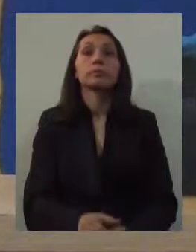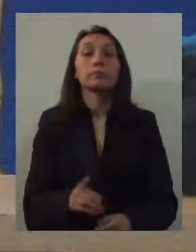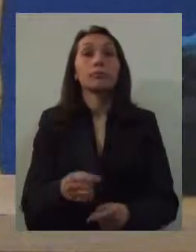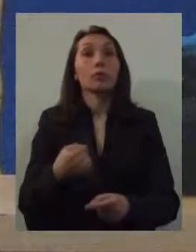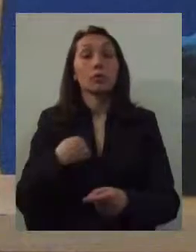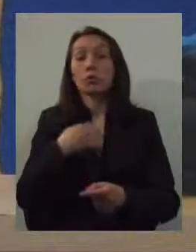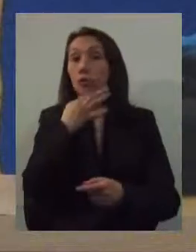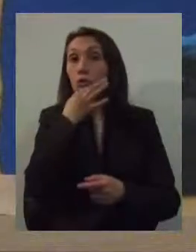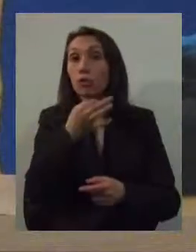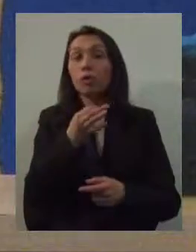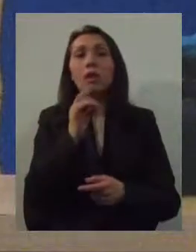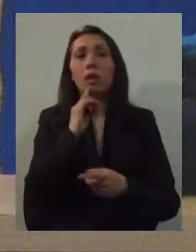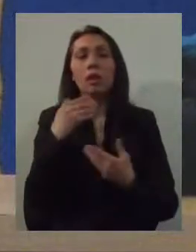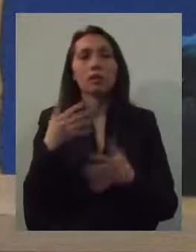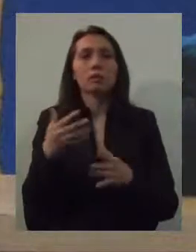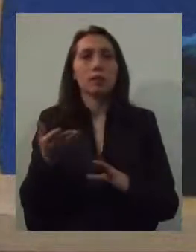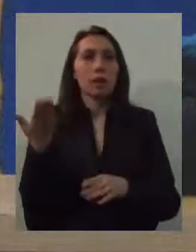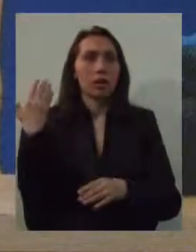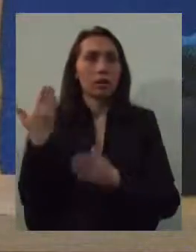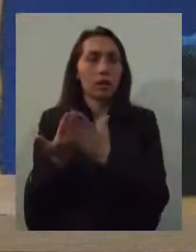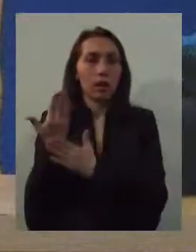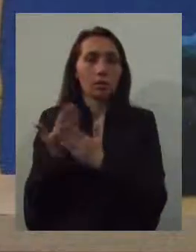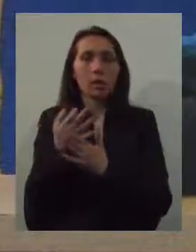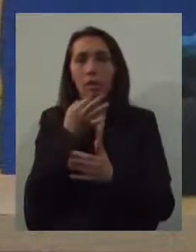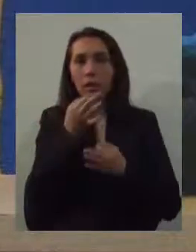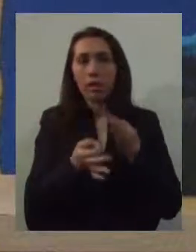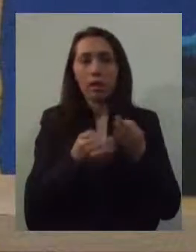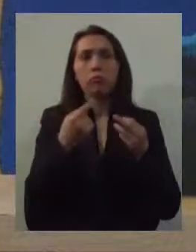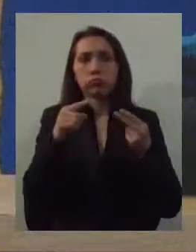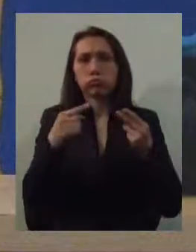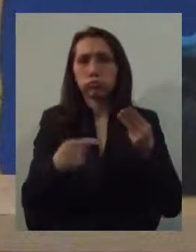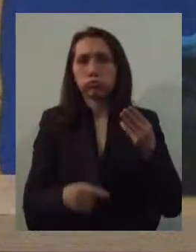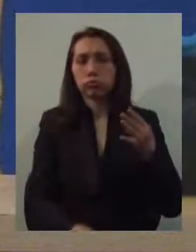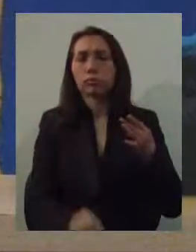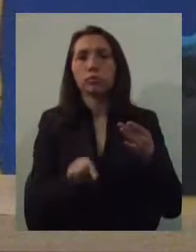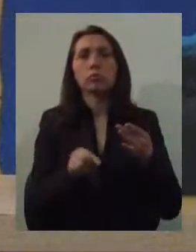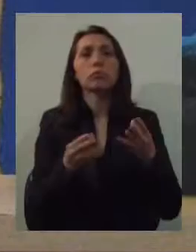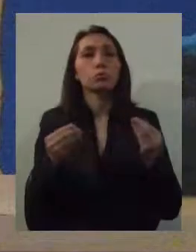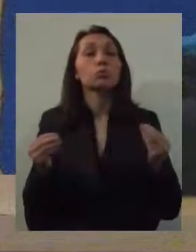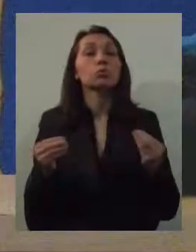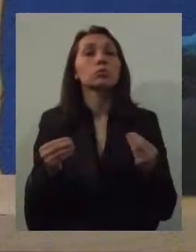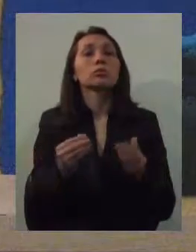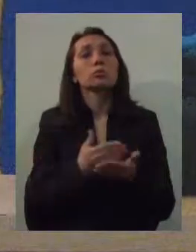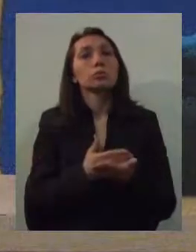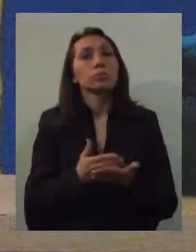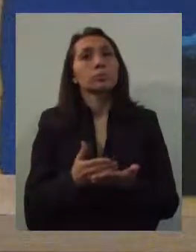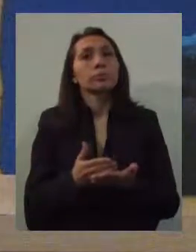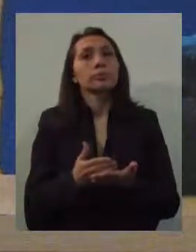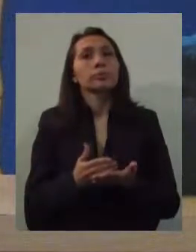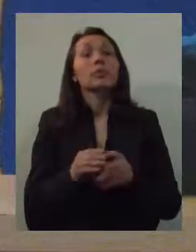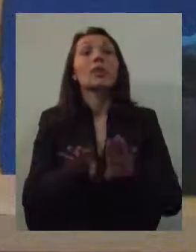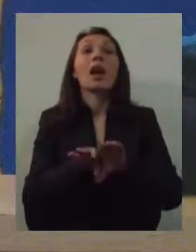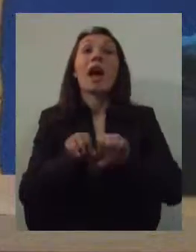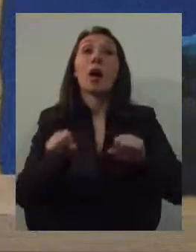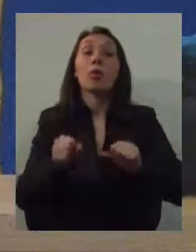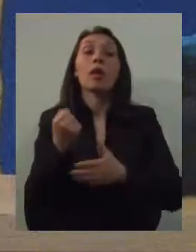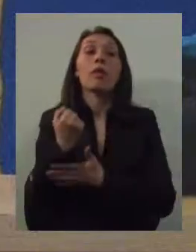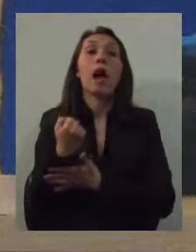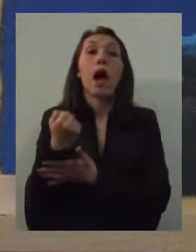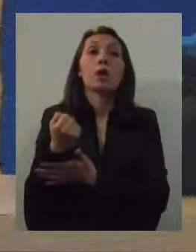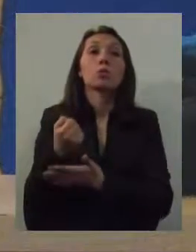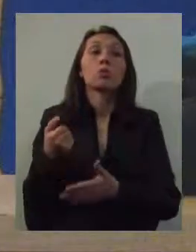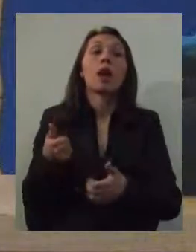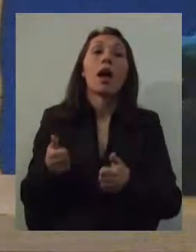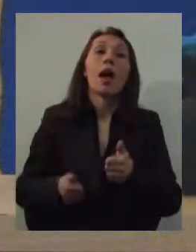que yo me estoy refiriendo ya han sido mencionadas esta mañana, varias de ellas. Por supuesto, el Acuerdo de Cooperación y